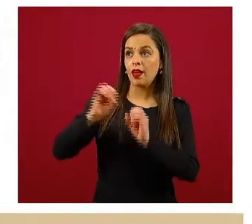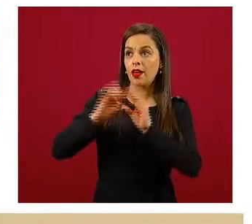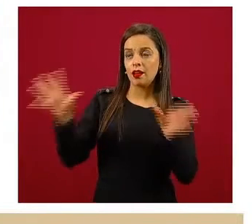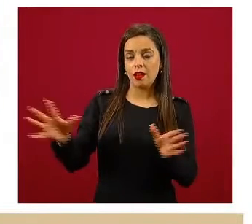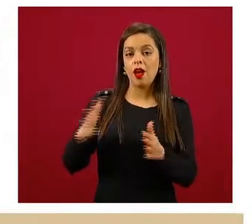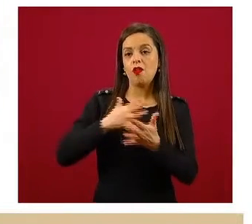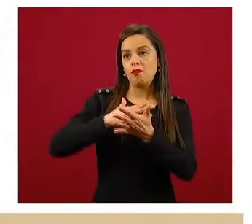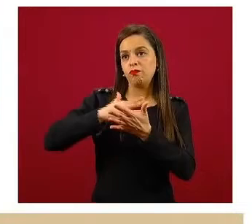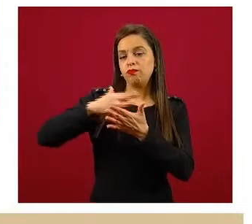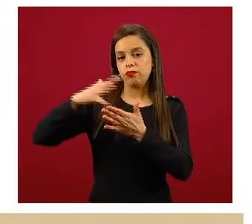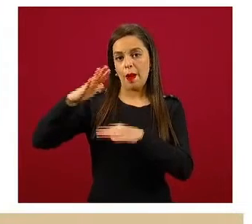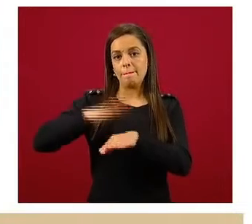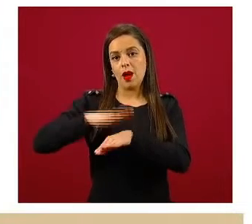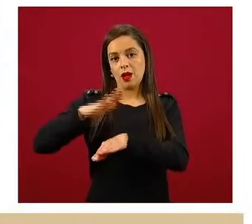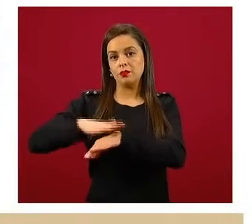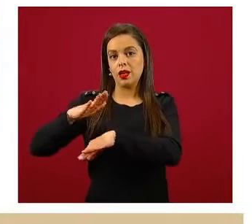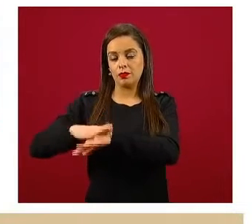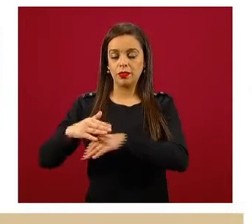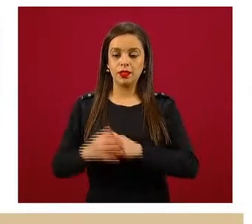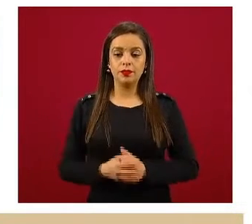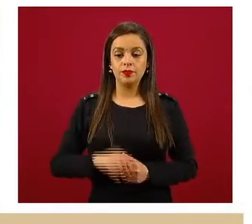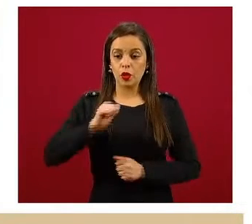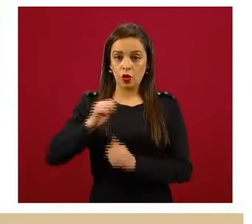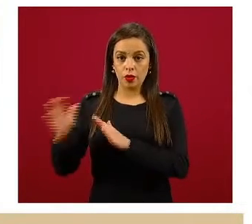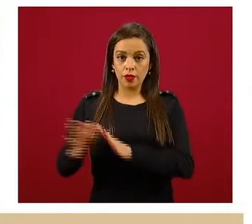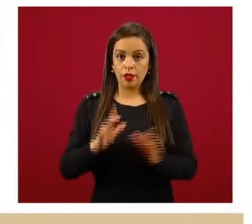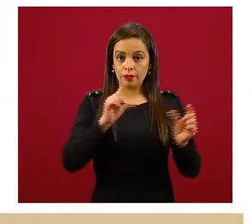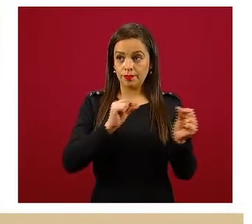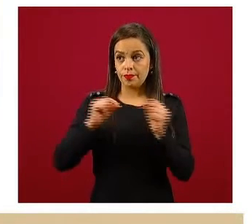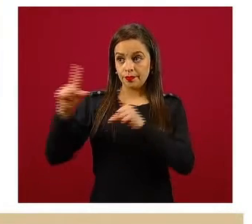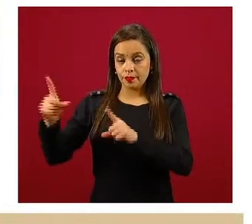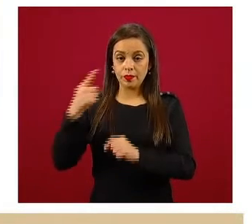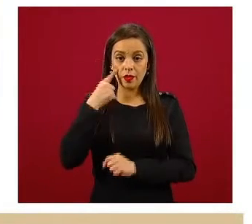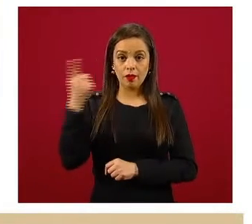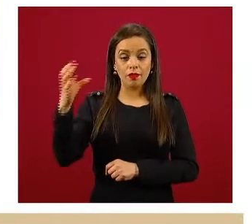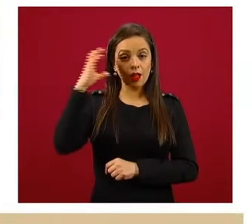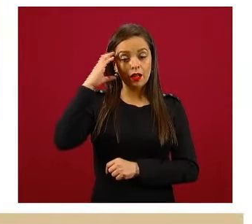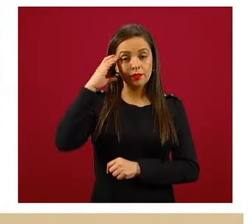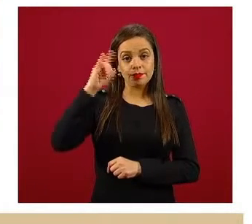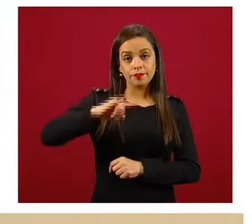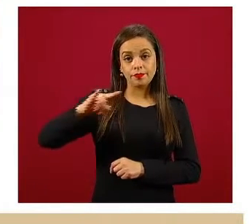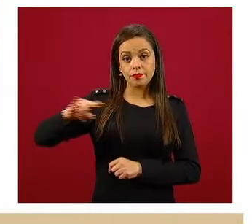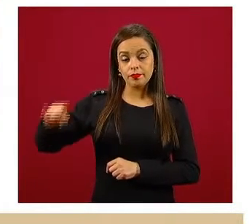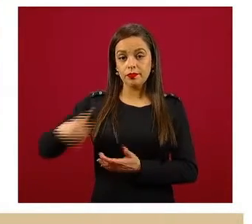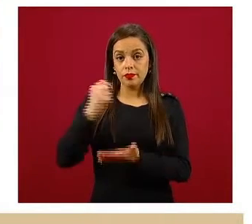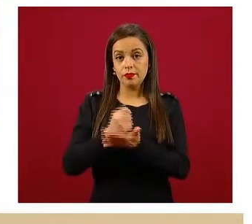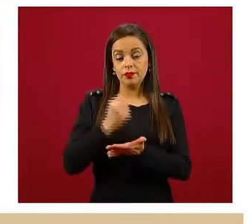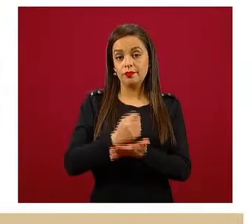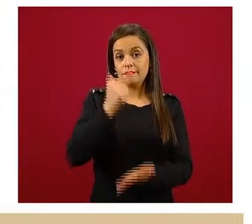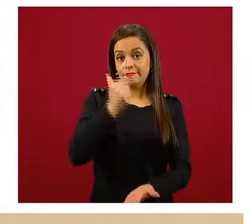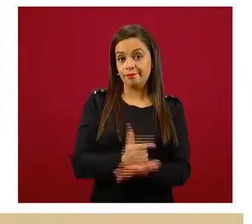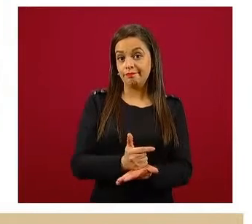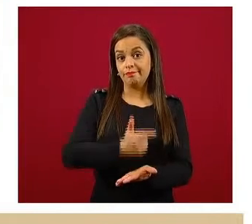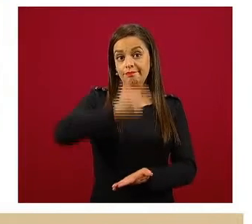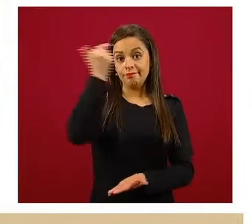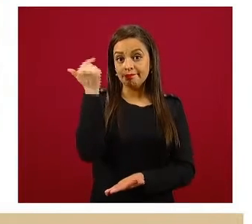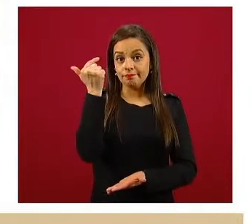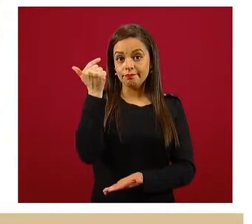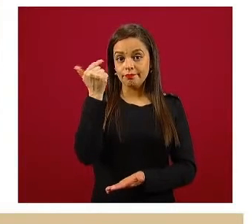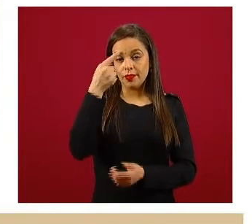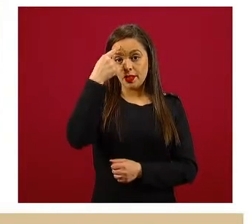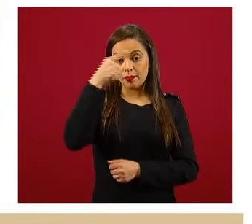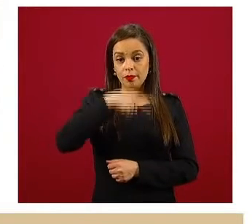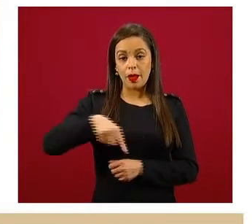importante. En la siguiente diapositiva enfocamos directamente sobre las camas críticas, que son las camas de terapia intensiva